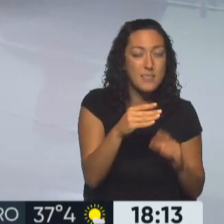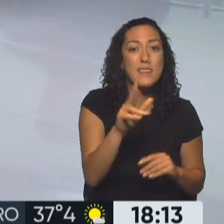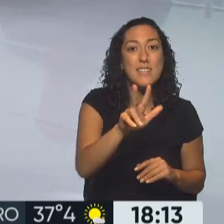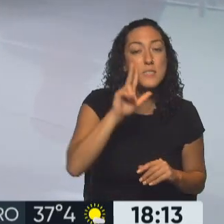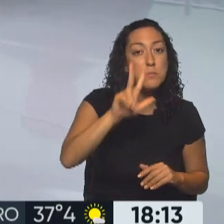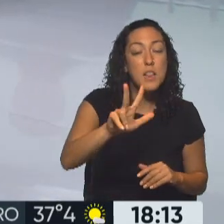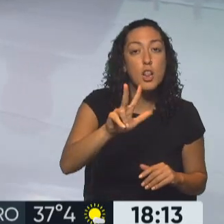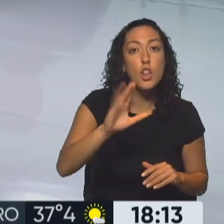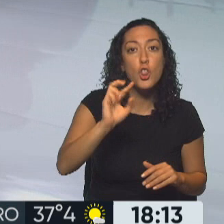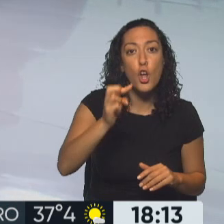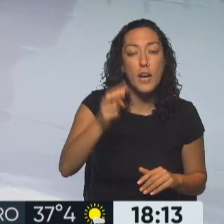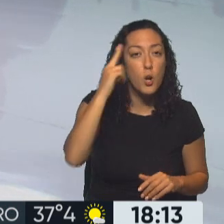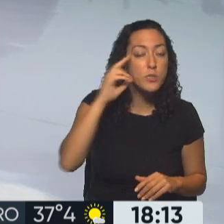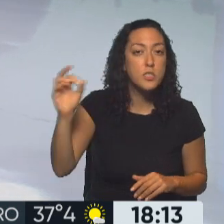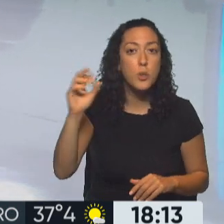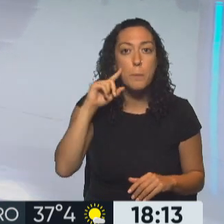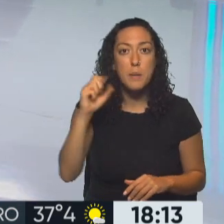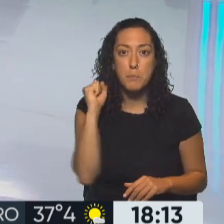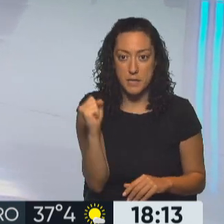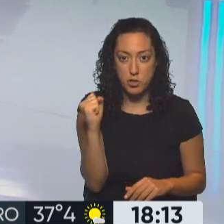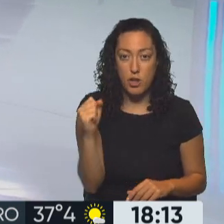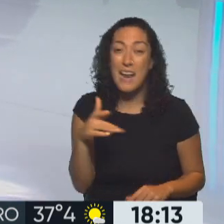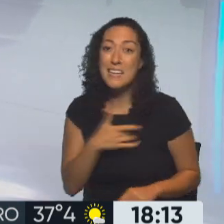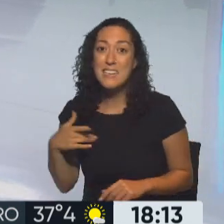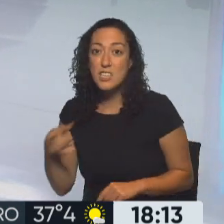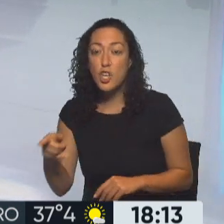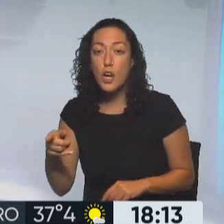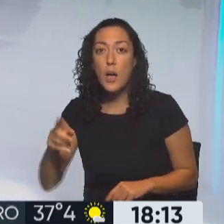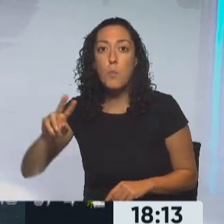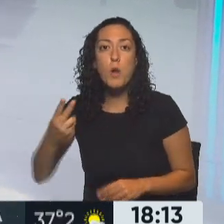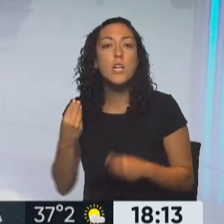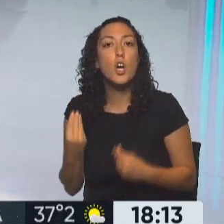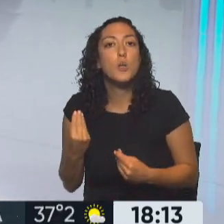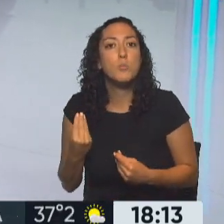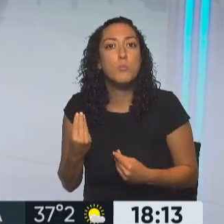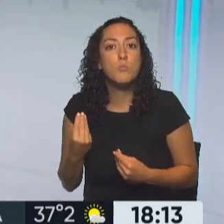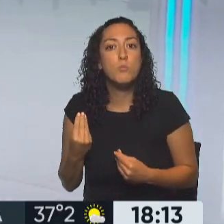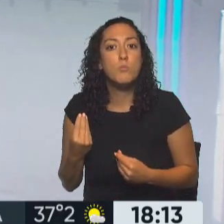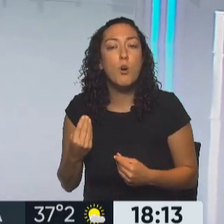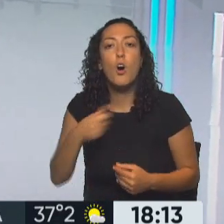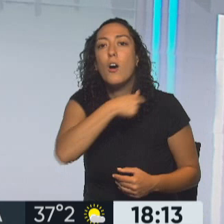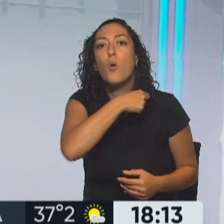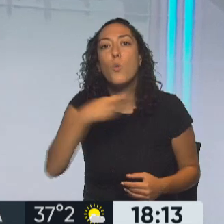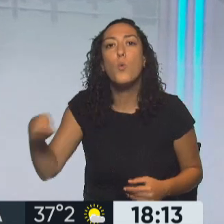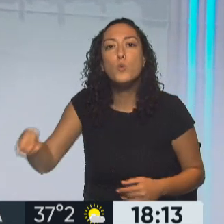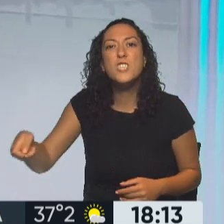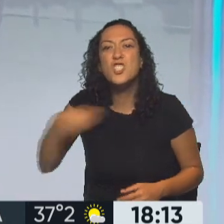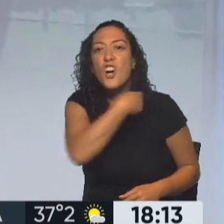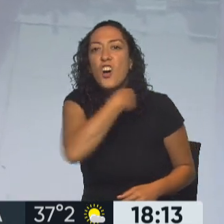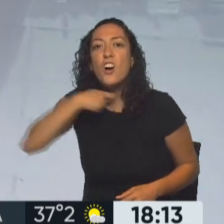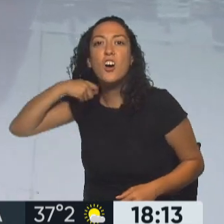$3.000 y $900.000. La señora fue asesinada con un cuchillo que le cruzó la garganta.